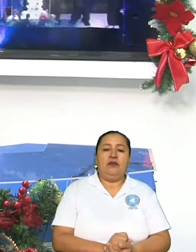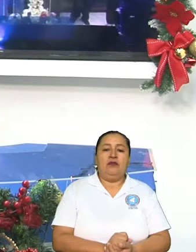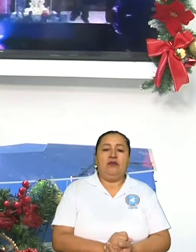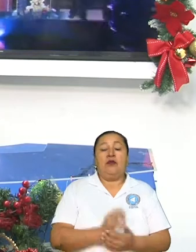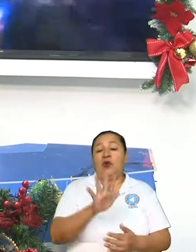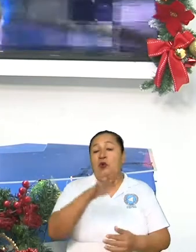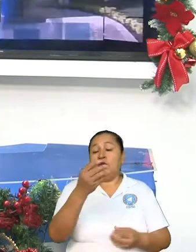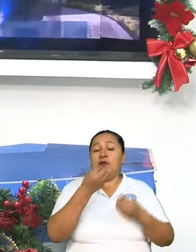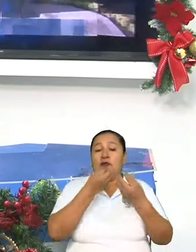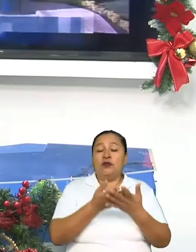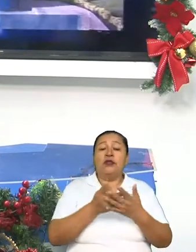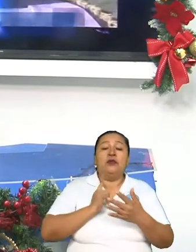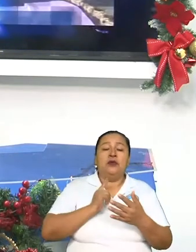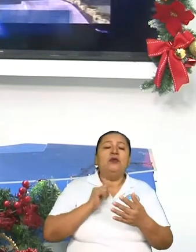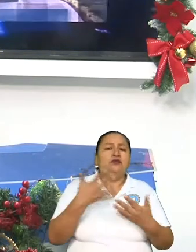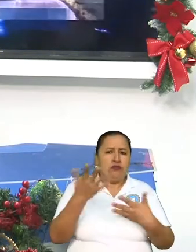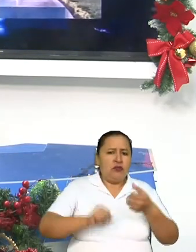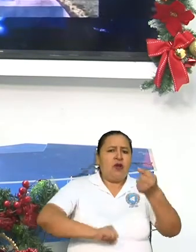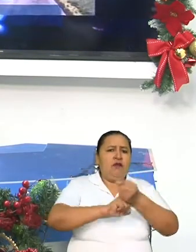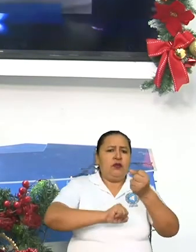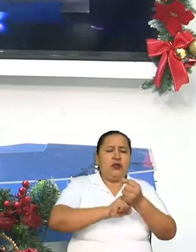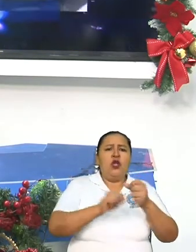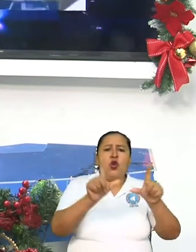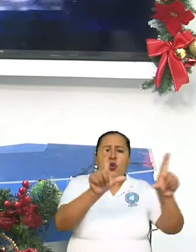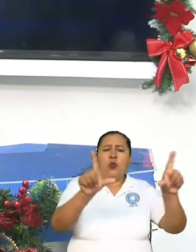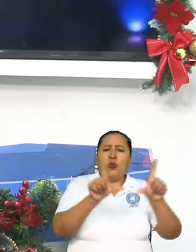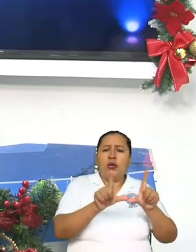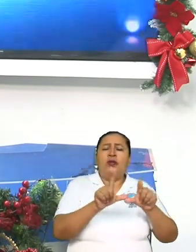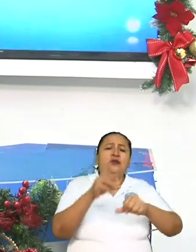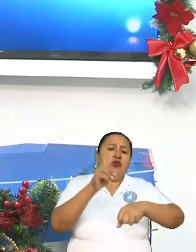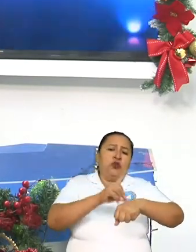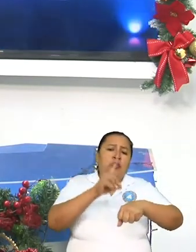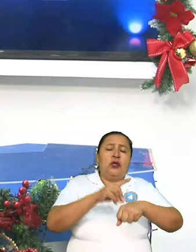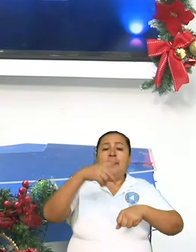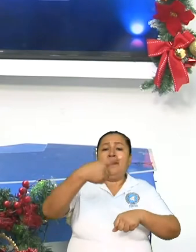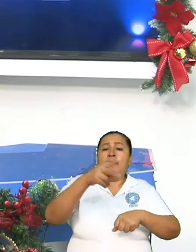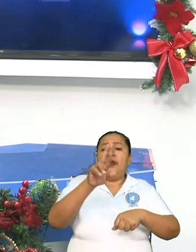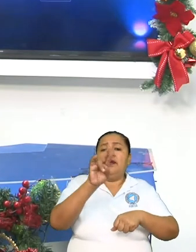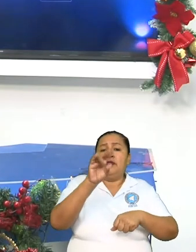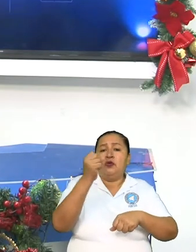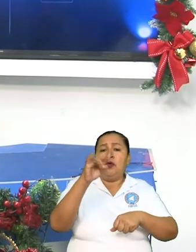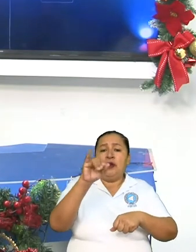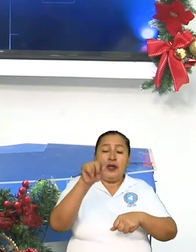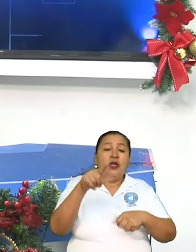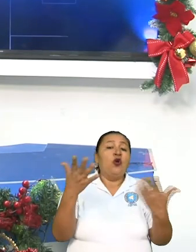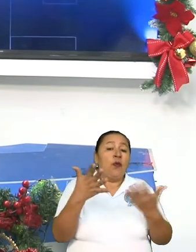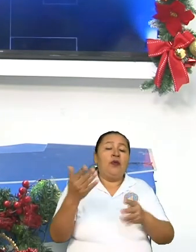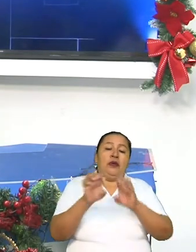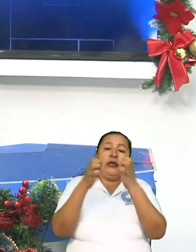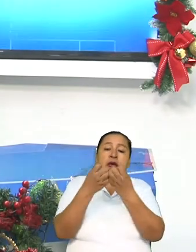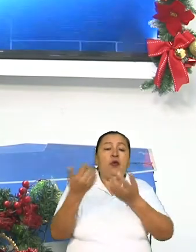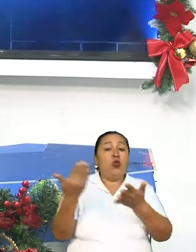En otras informaciones, tenemos que se fortalecen las clínicas médicas previsionales con una importante entrega de equipos por parte del MINSA,